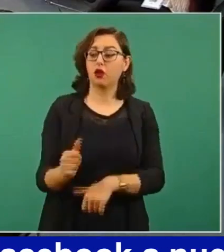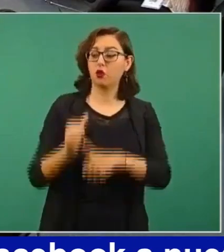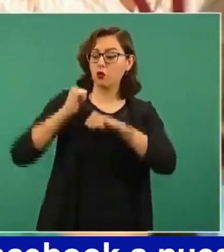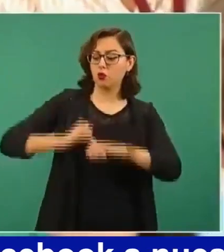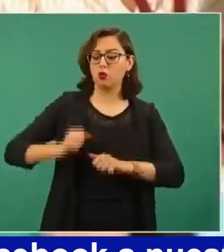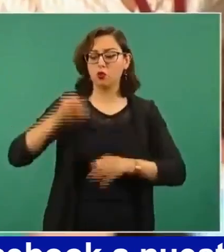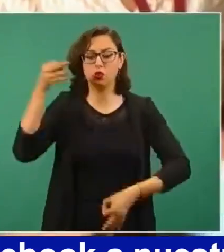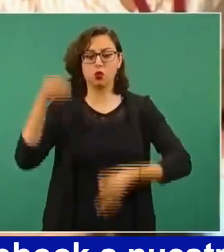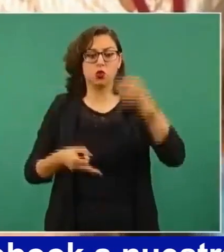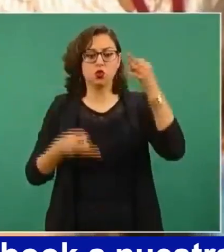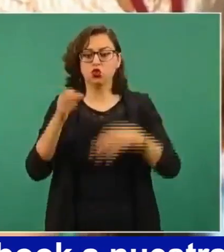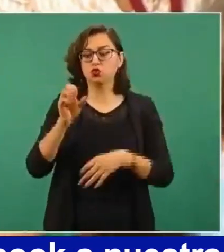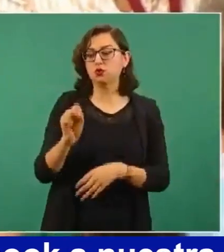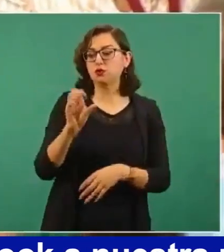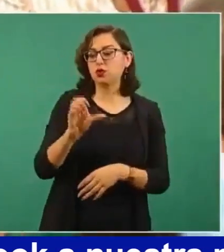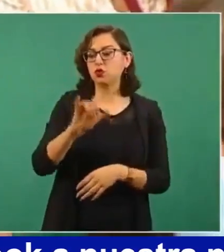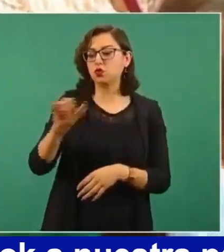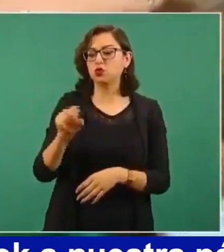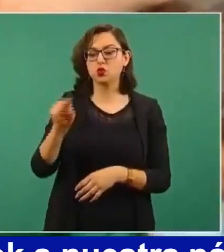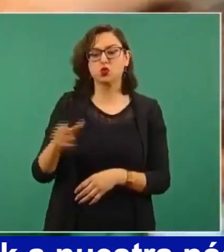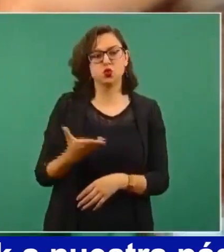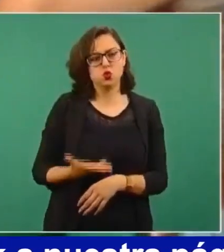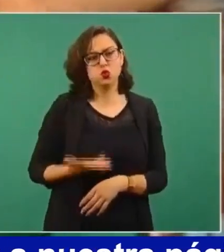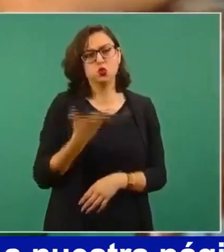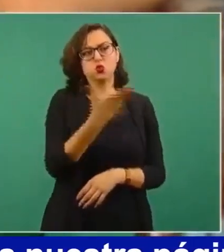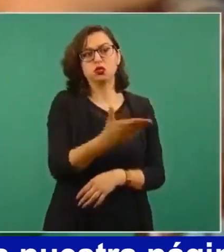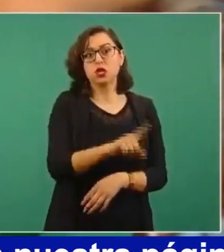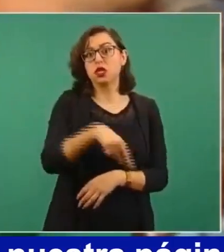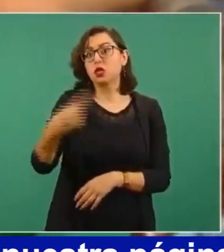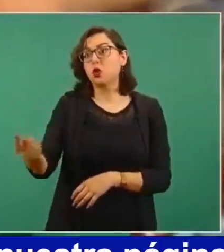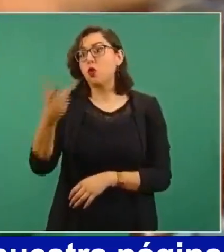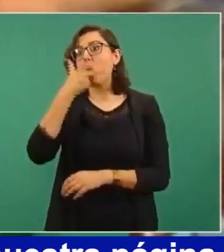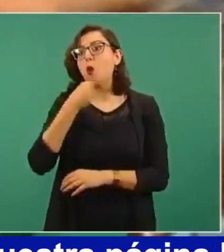¿Ha considerado usted con el ministro presidente Arturo Saldívar,